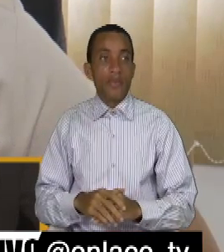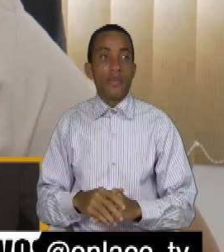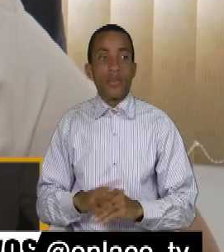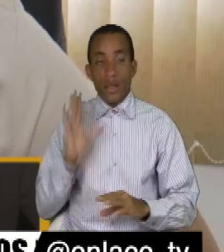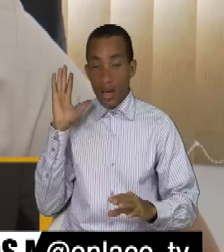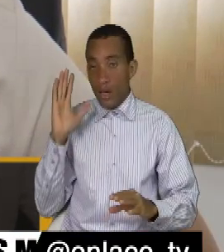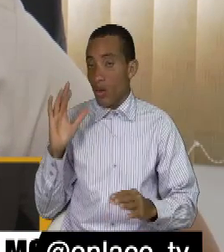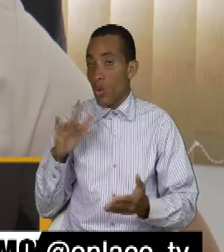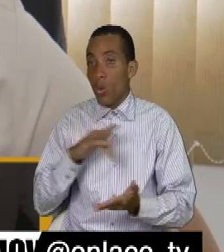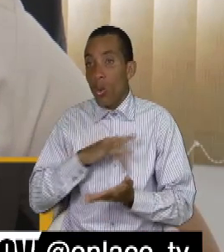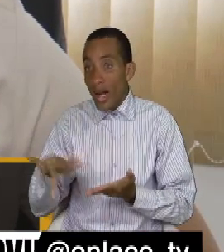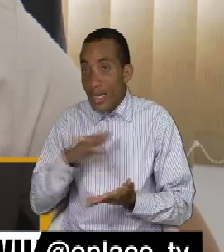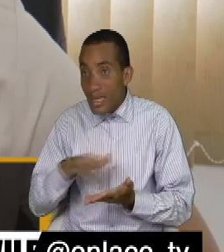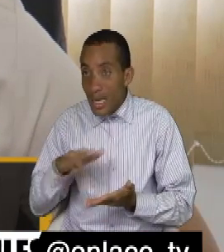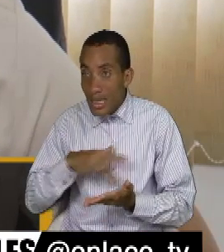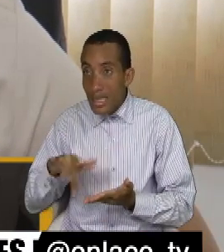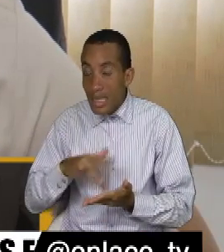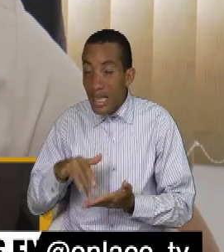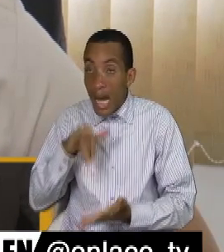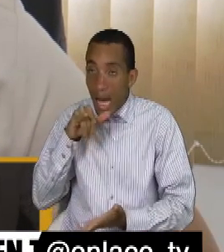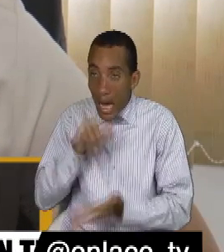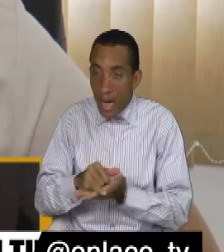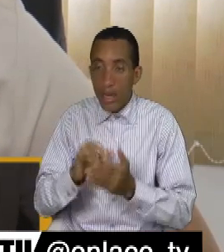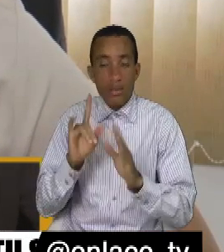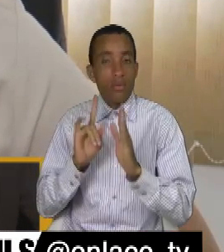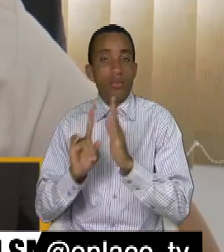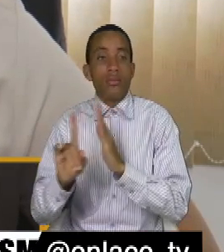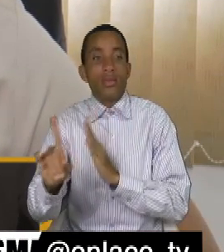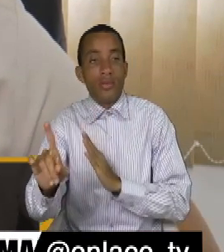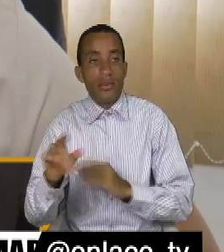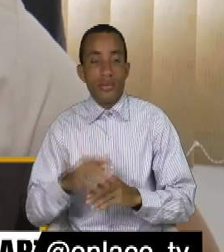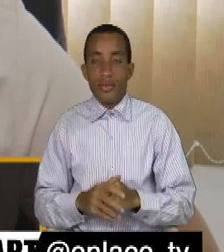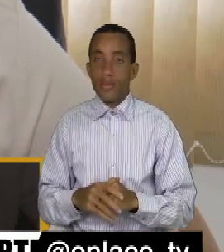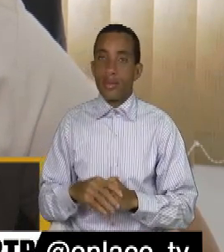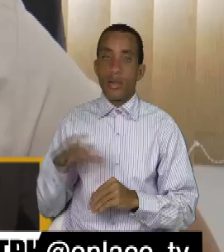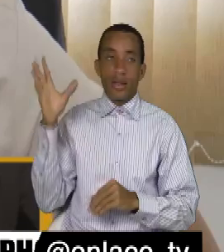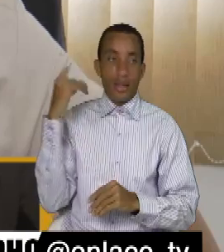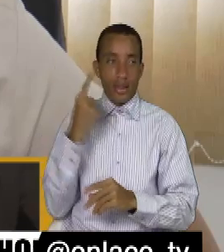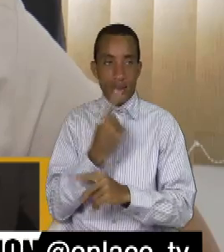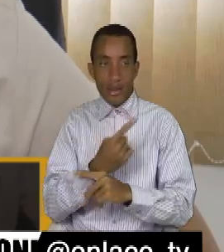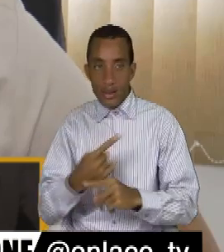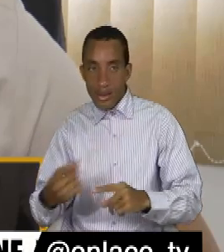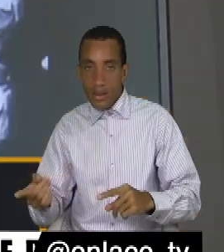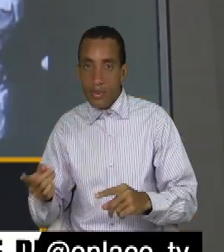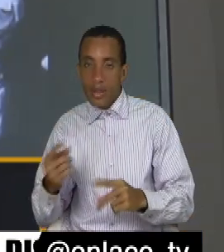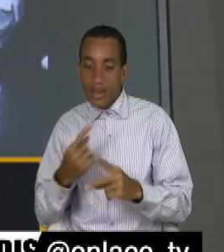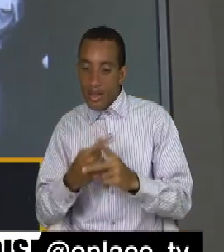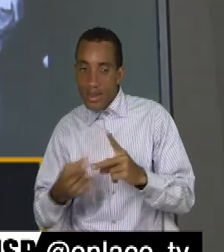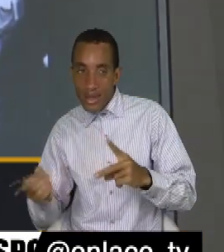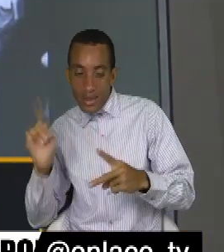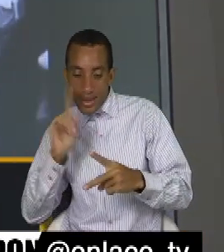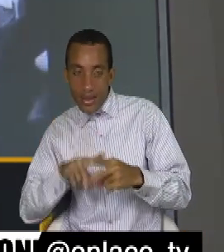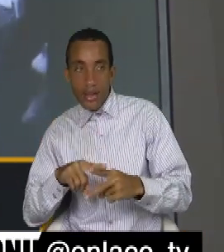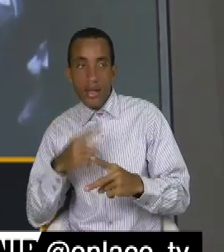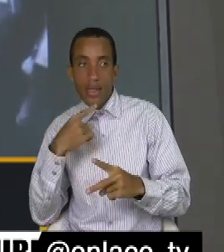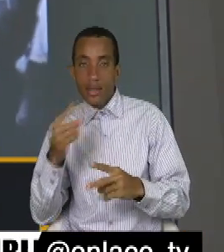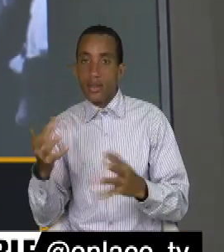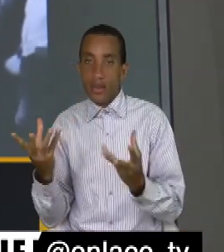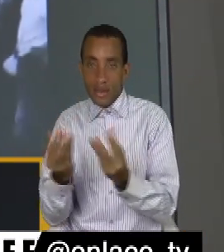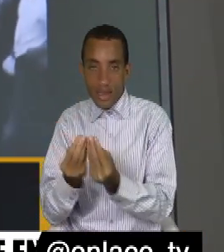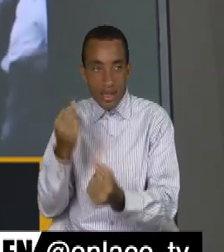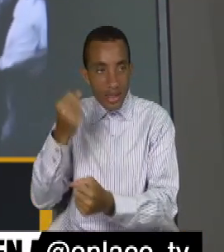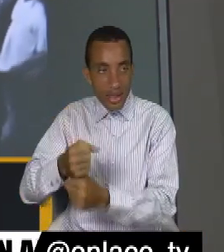él salió. En el caso de la semana pasada también el paciente agredió al personal,